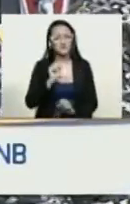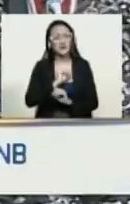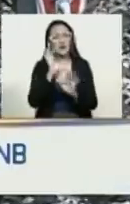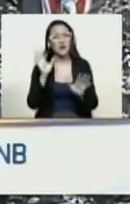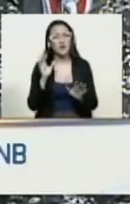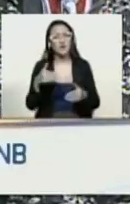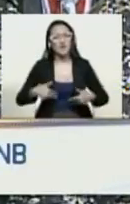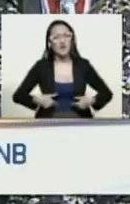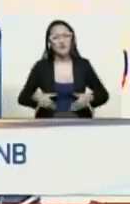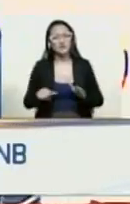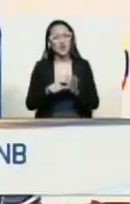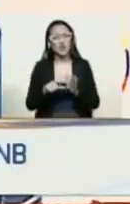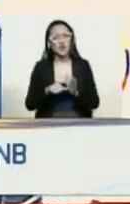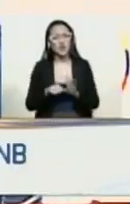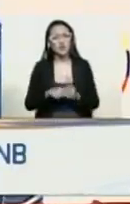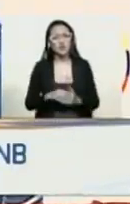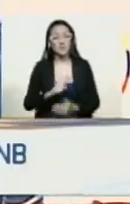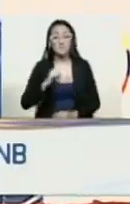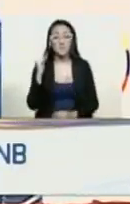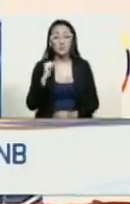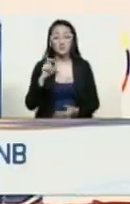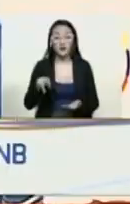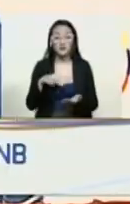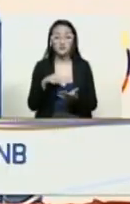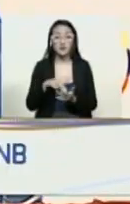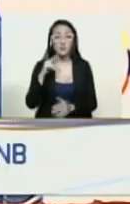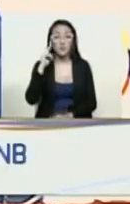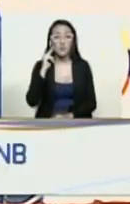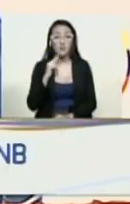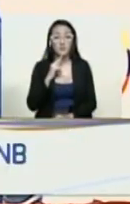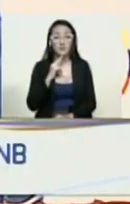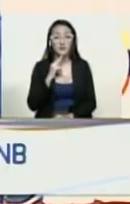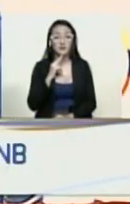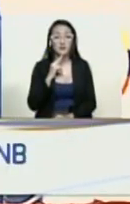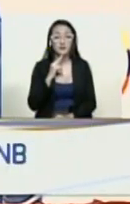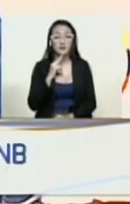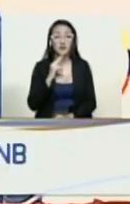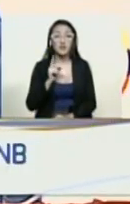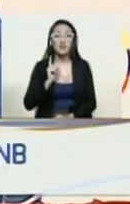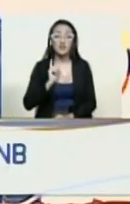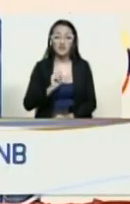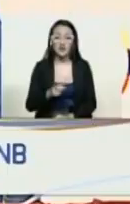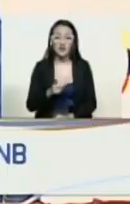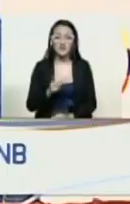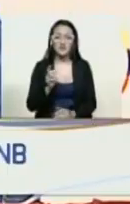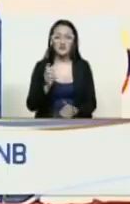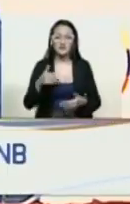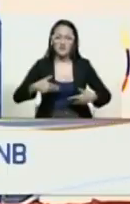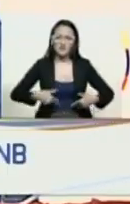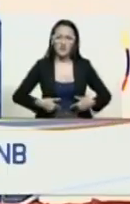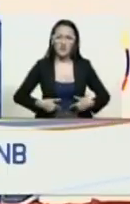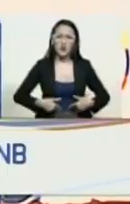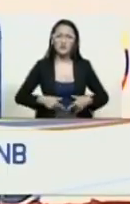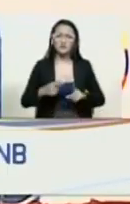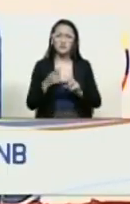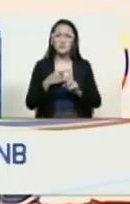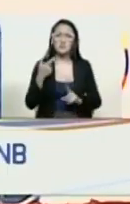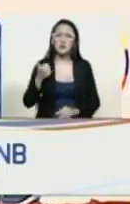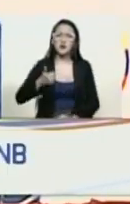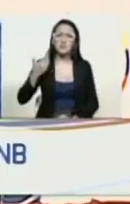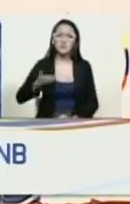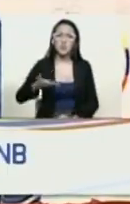esfuerzo. La Policía Nacional Bolivariana debe concentrar su esfuerzo